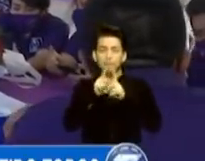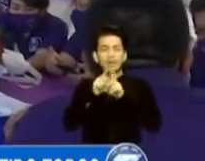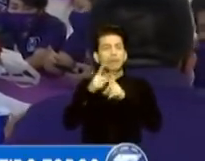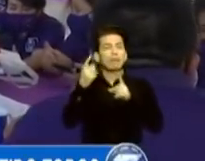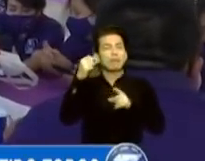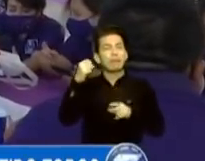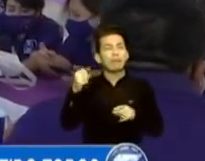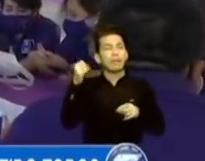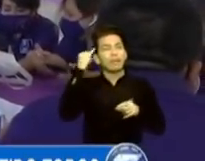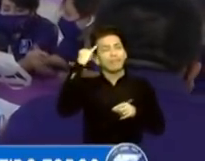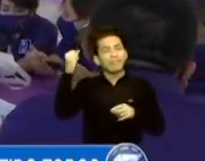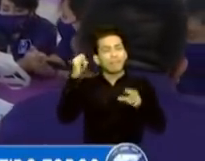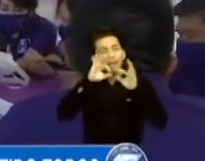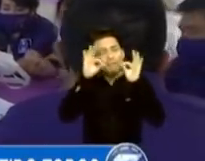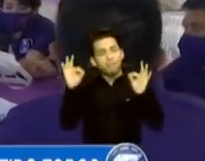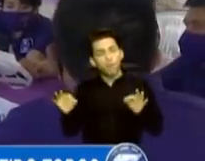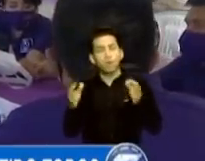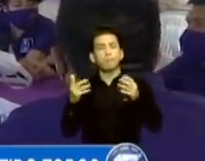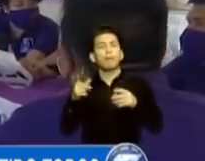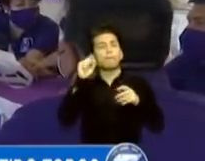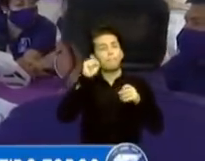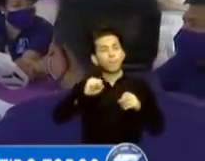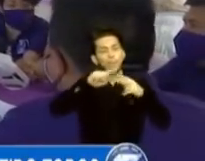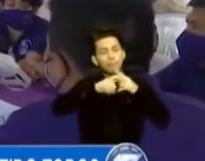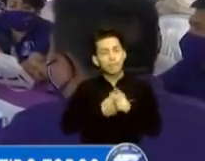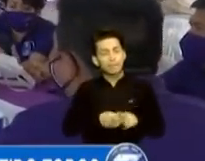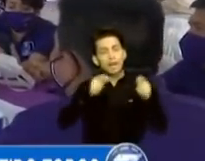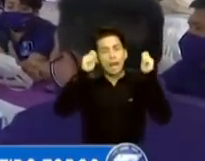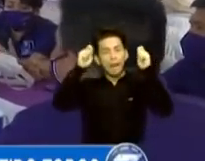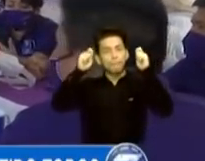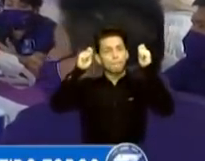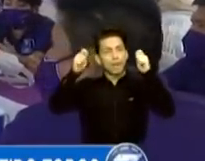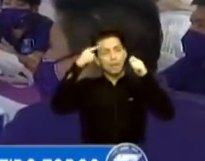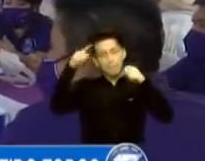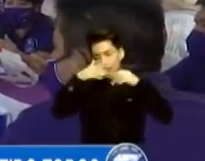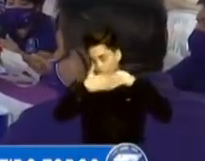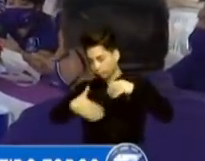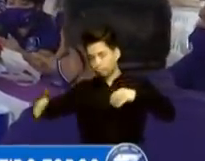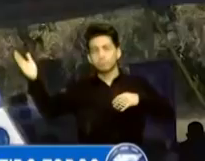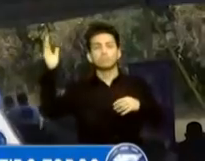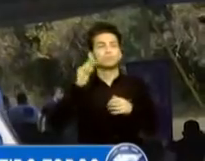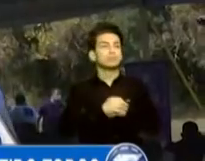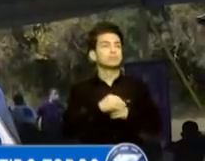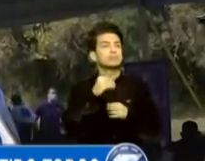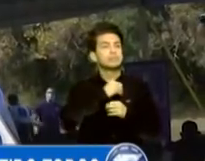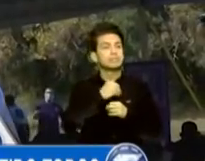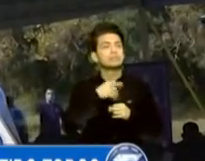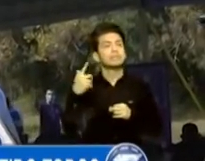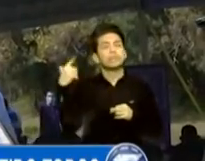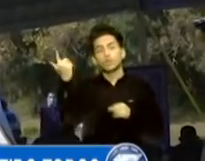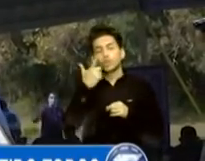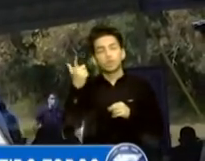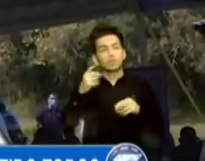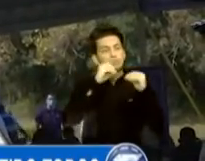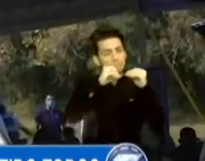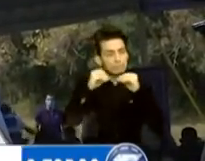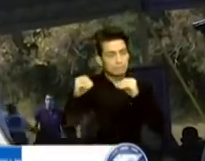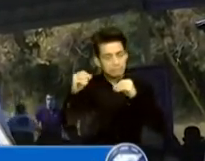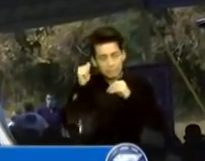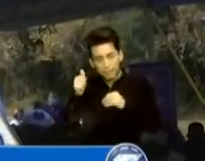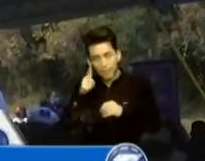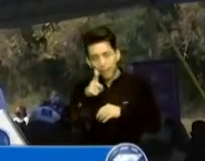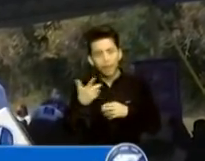su campaña electoral. Y es realizar la formación política para todas sus bases y precisamente